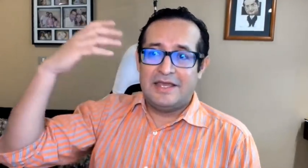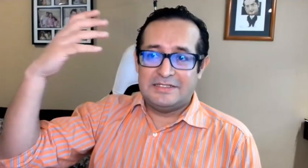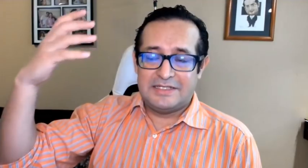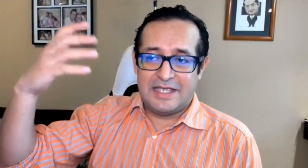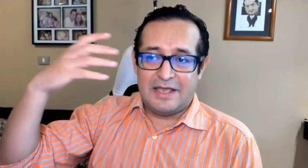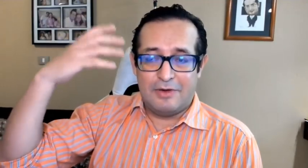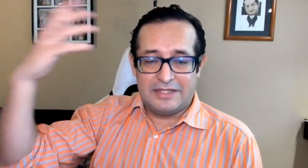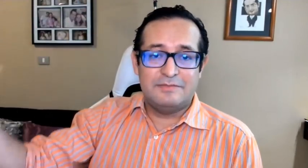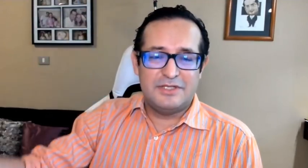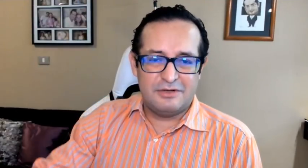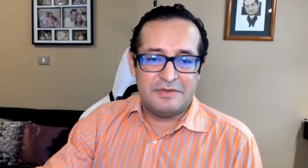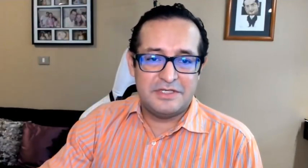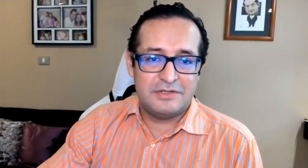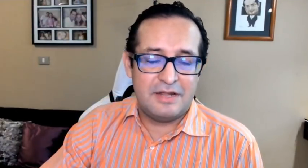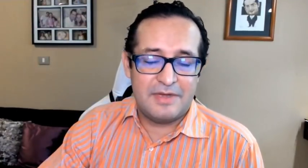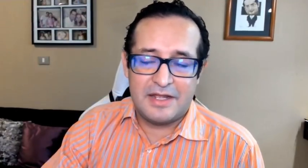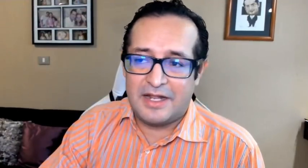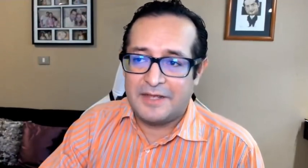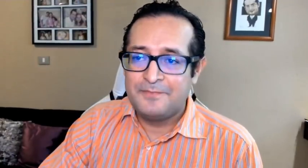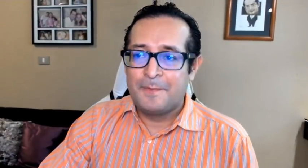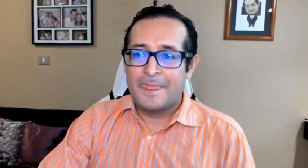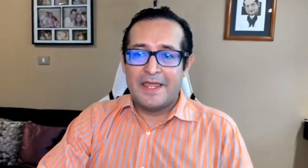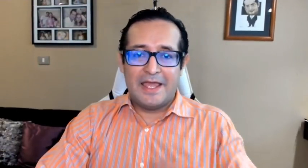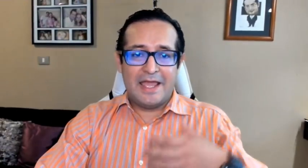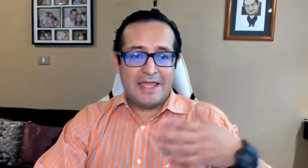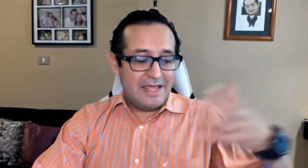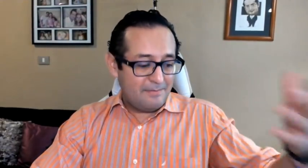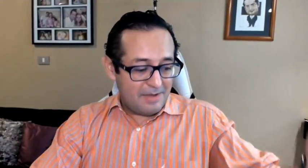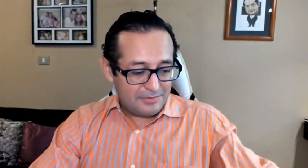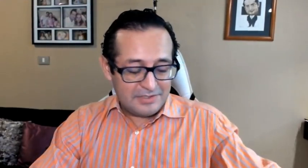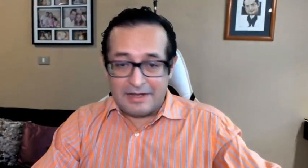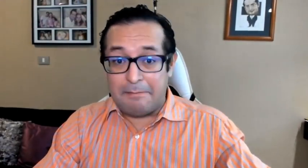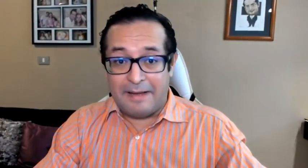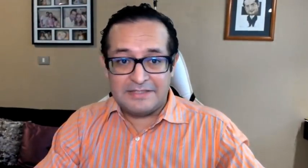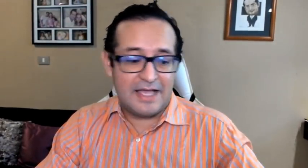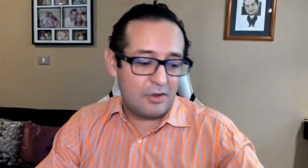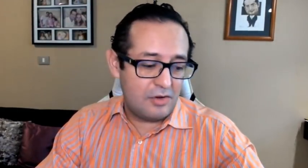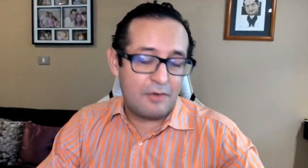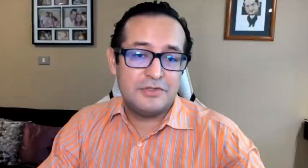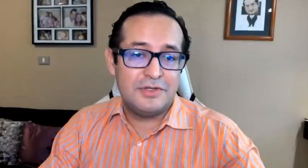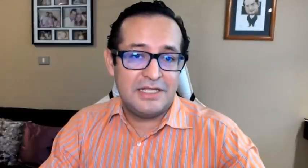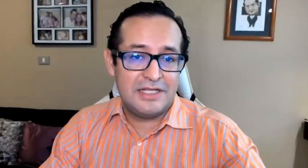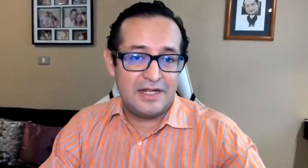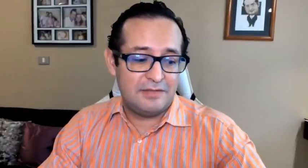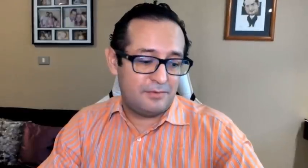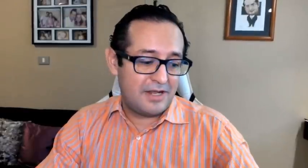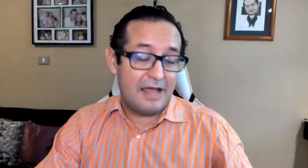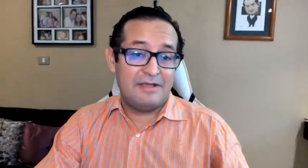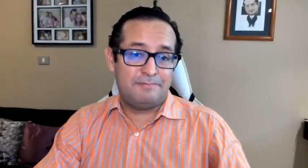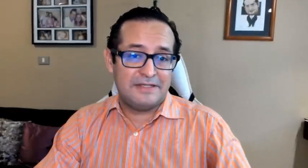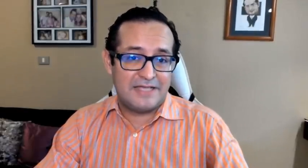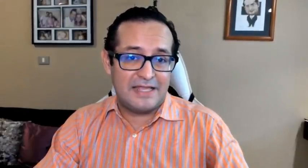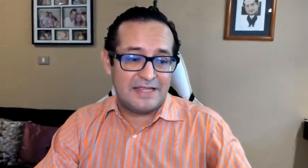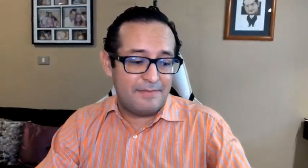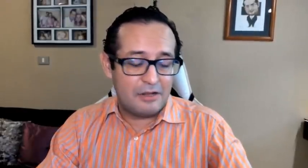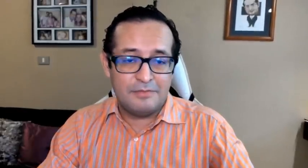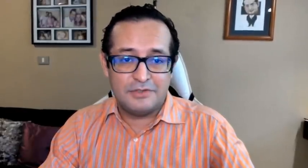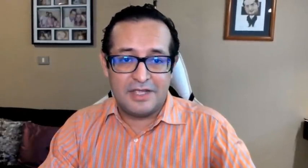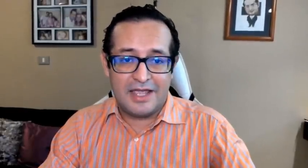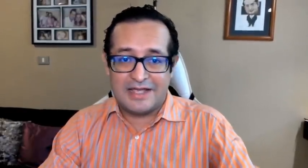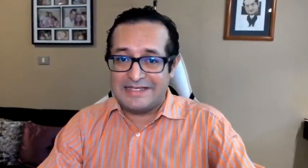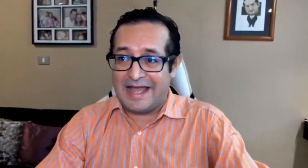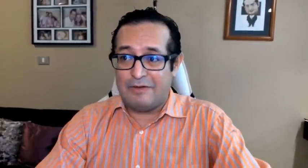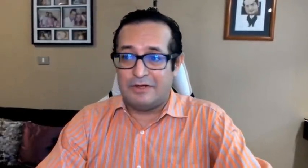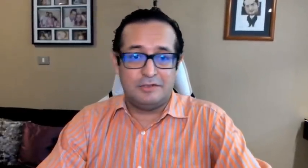este o la transmisión o dicho de la mañanera e íbamos a ver qué pasa con la cuestión del internet porque la vez pasada también la